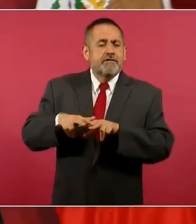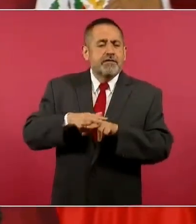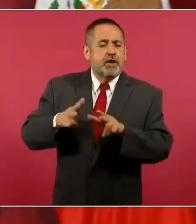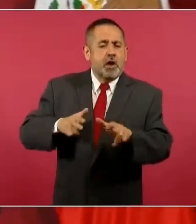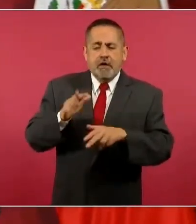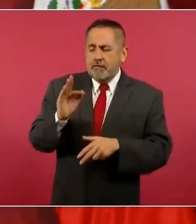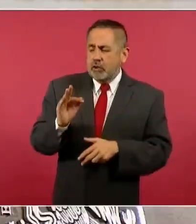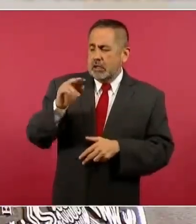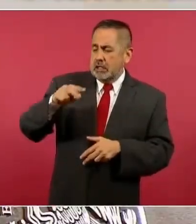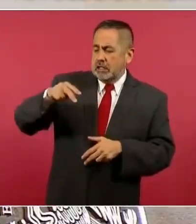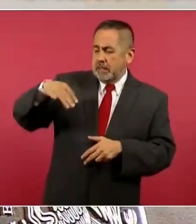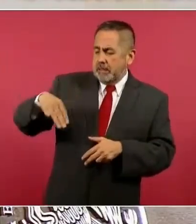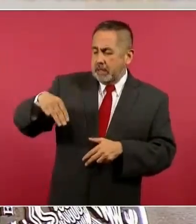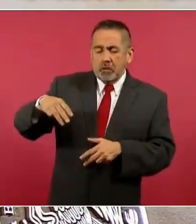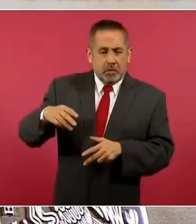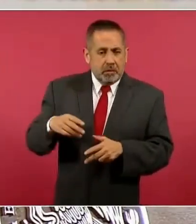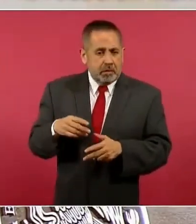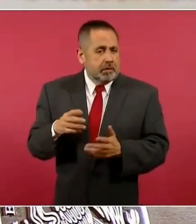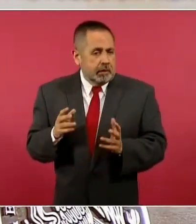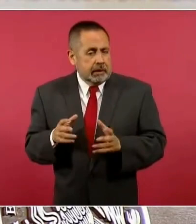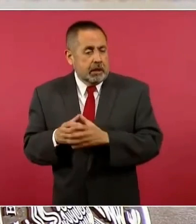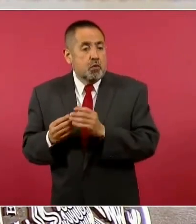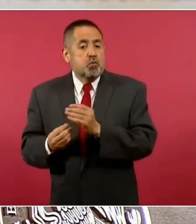Pero todos los empleados